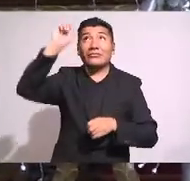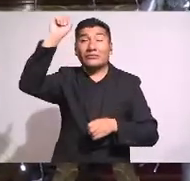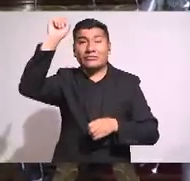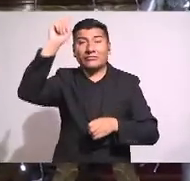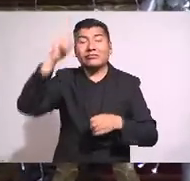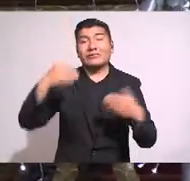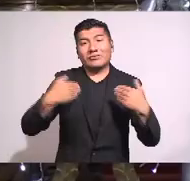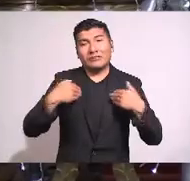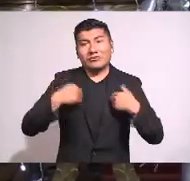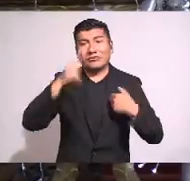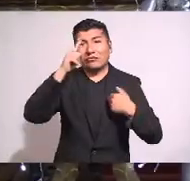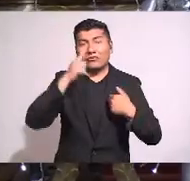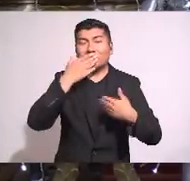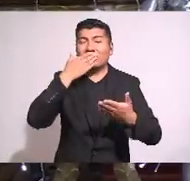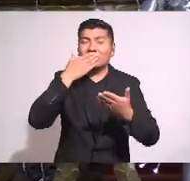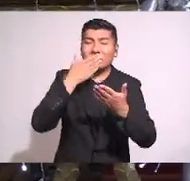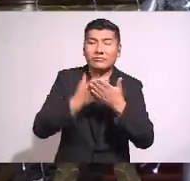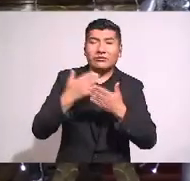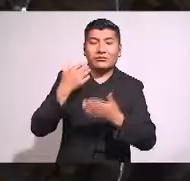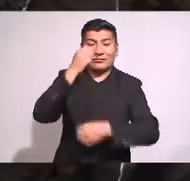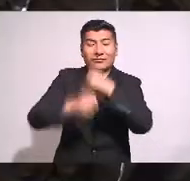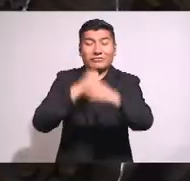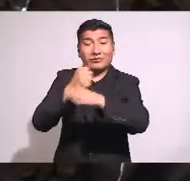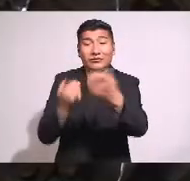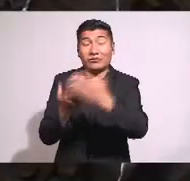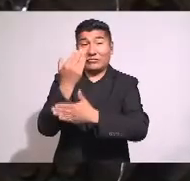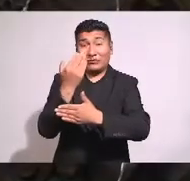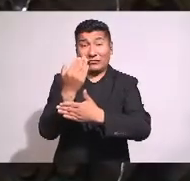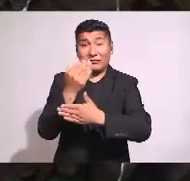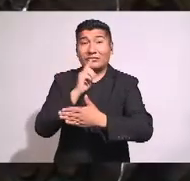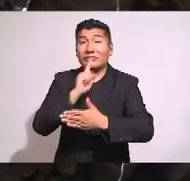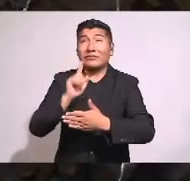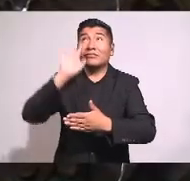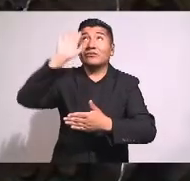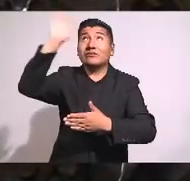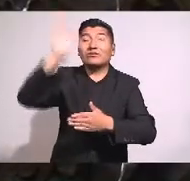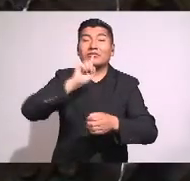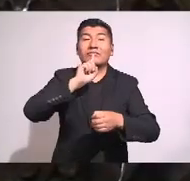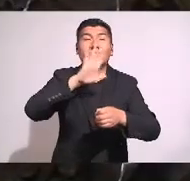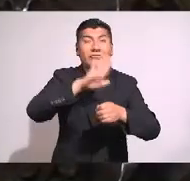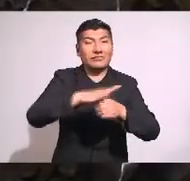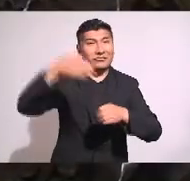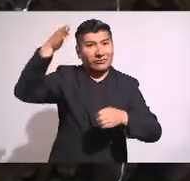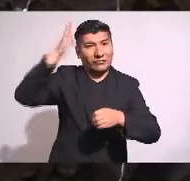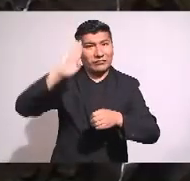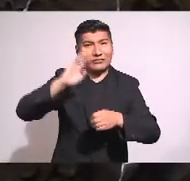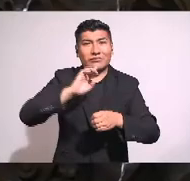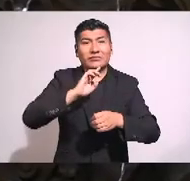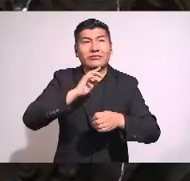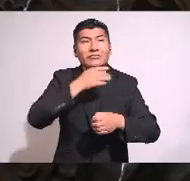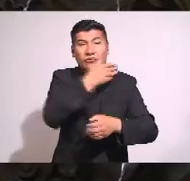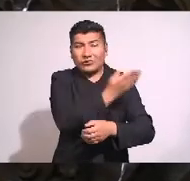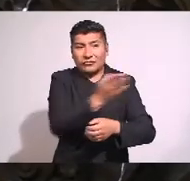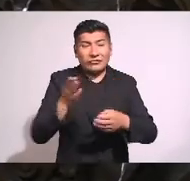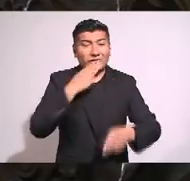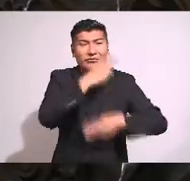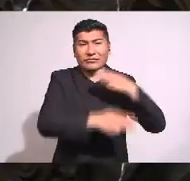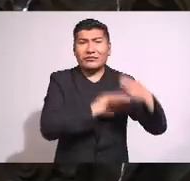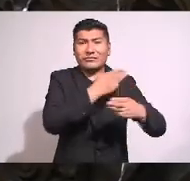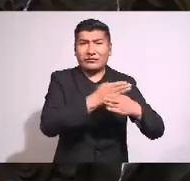es tener un próspero Año Nuevo? ¿Será que la promesa de Dios serán los bienes de la